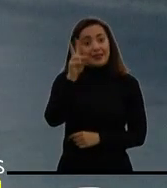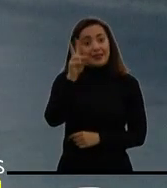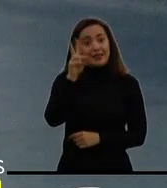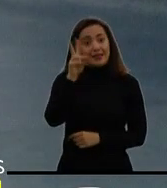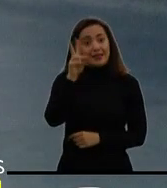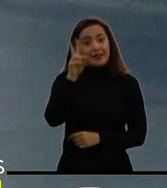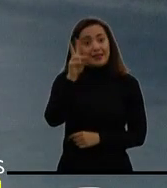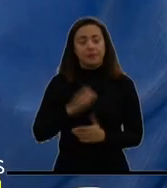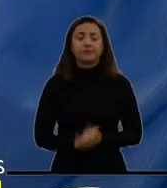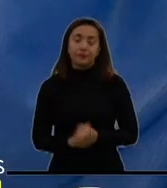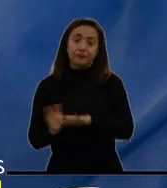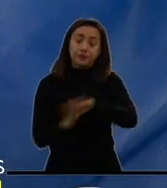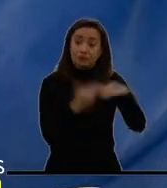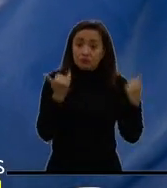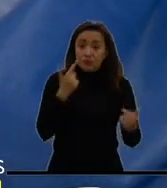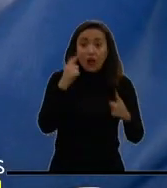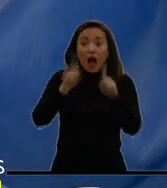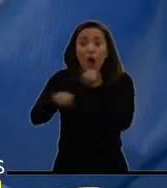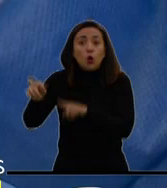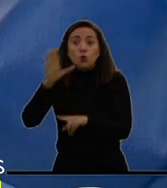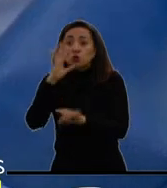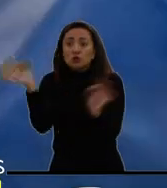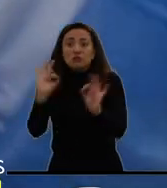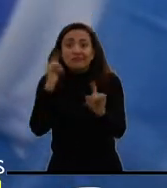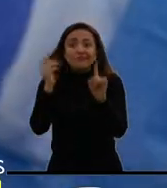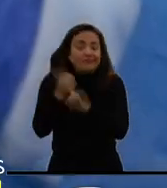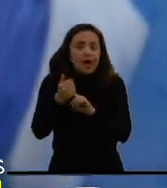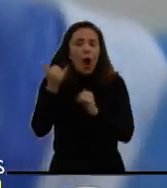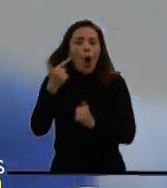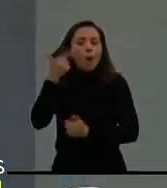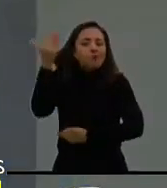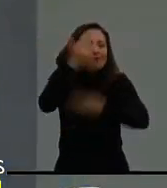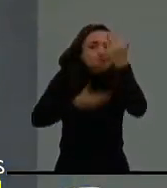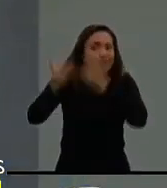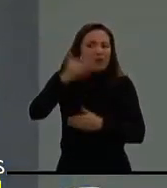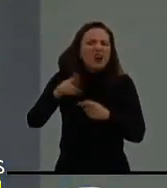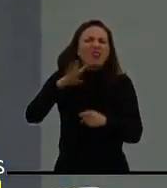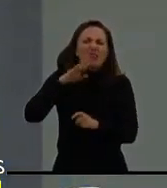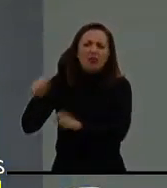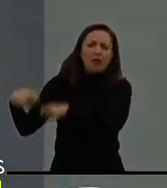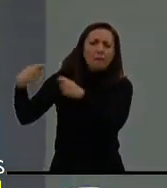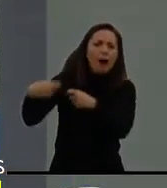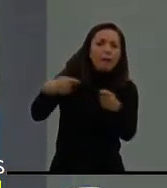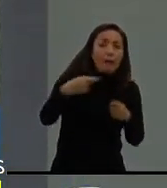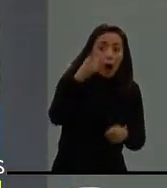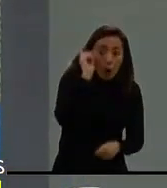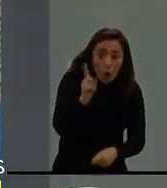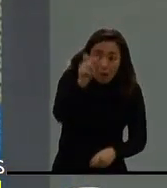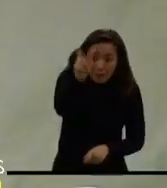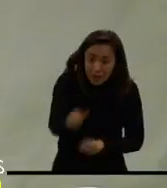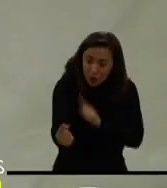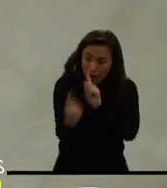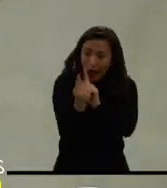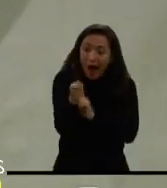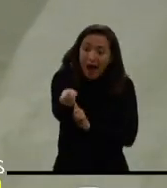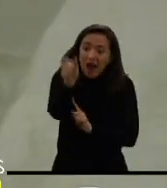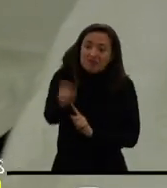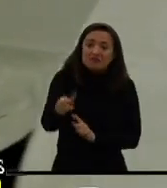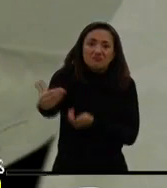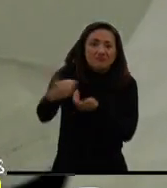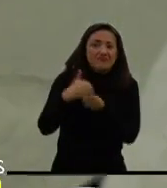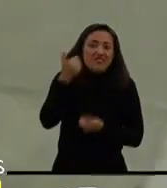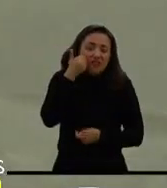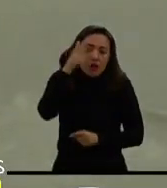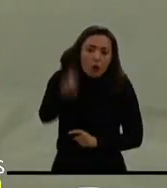ese momento se encuentren en estudio para verificar si su contagio proviene de pacientes infectados o se con trabajo fuera de las